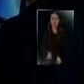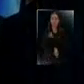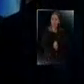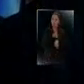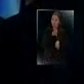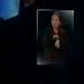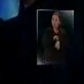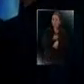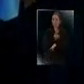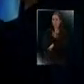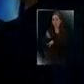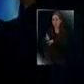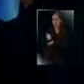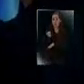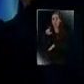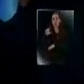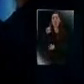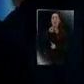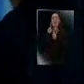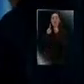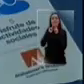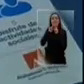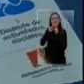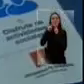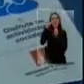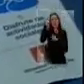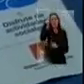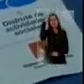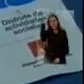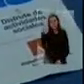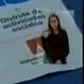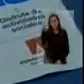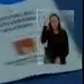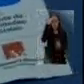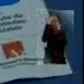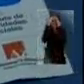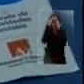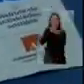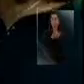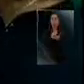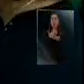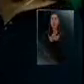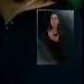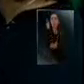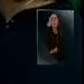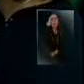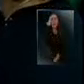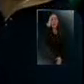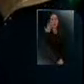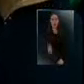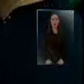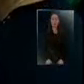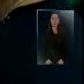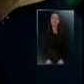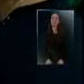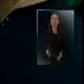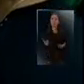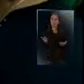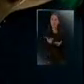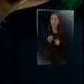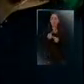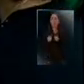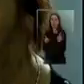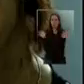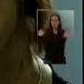El doctor Fuentes le pide a Mónica un examen neuropsicológico para evaluar cómo está realmente su memoria. Mientras tanto,